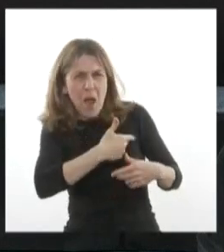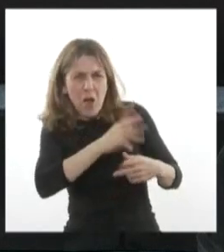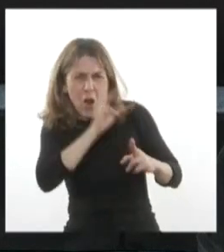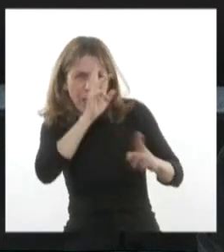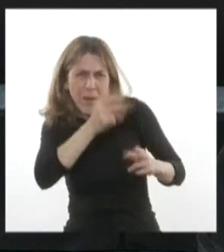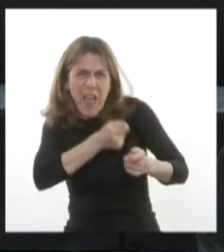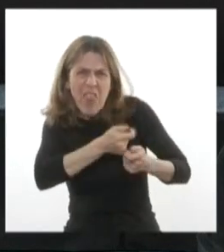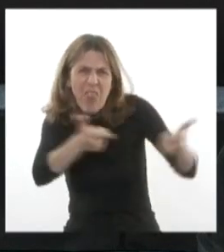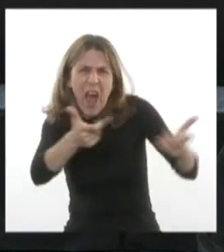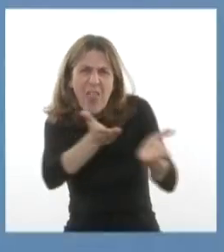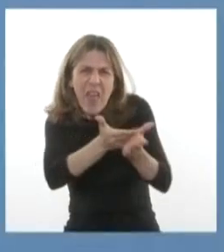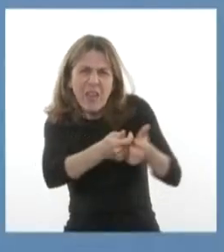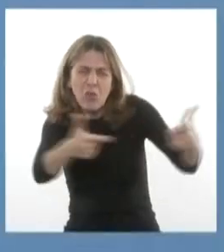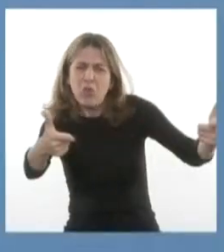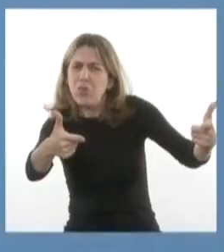porque rompe status quo.